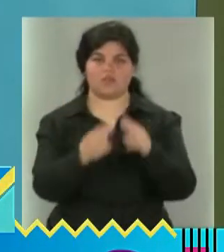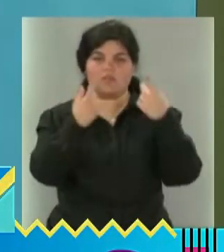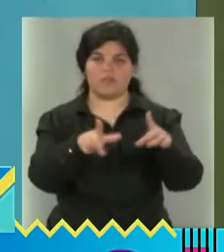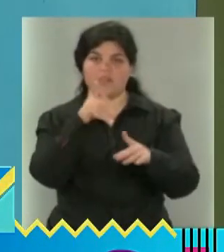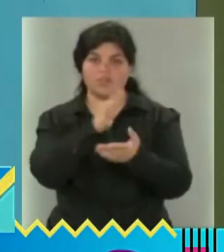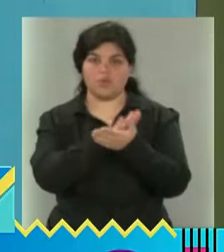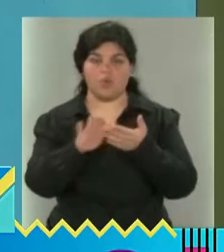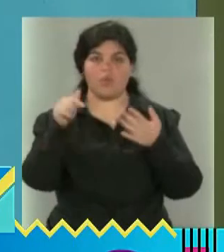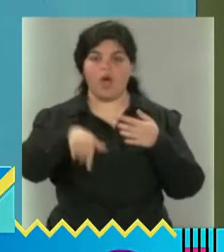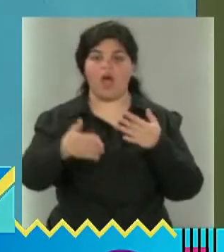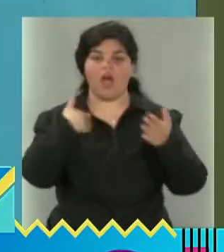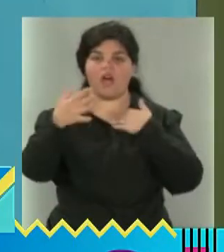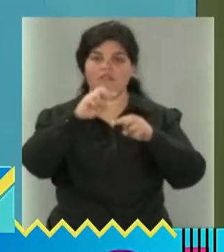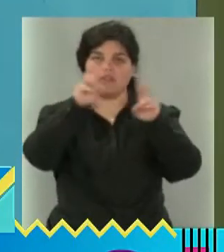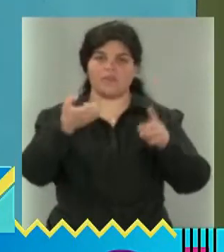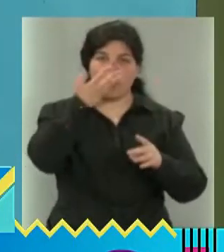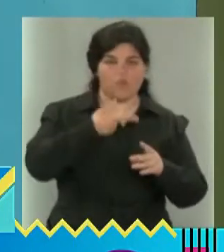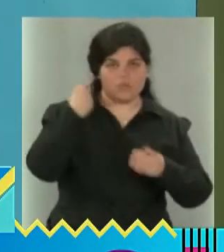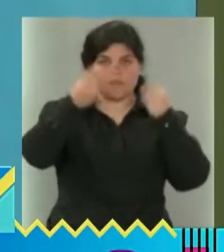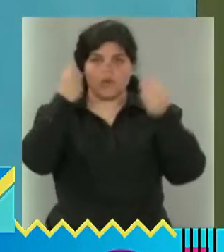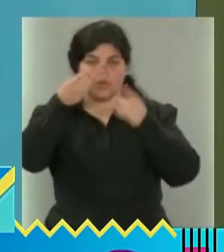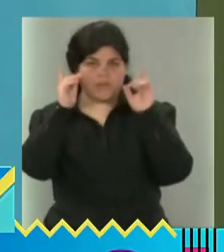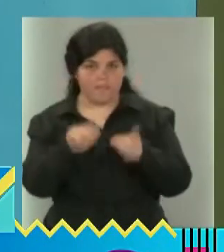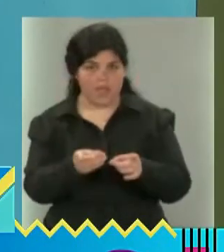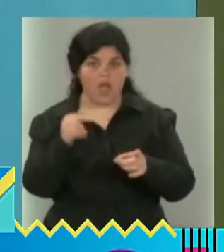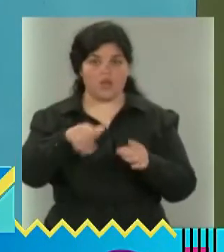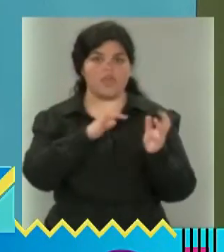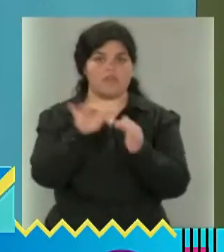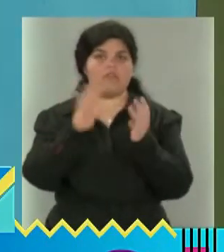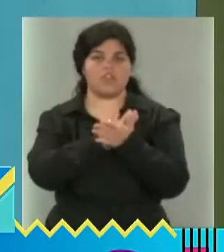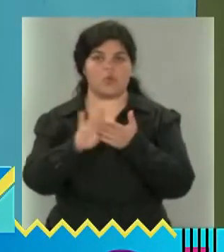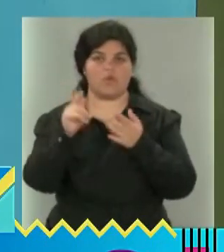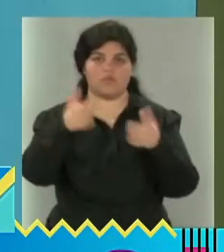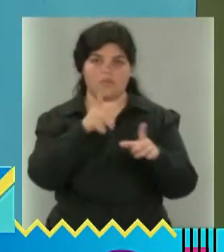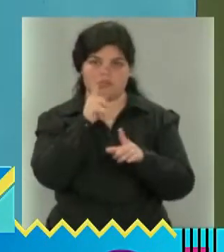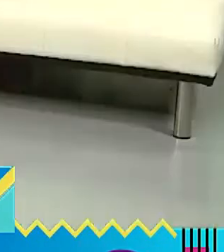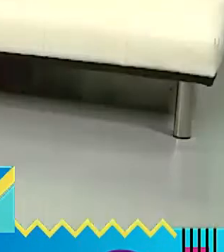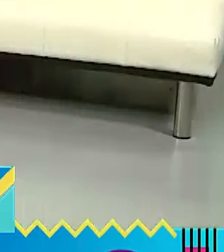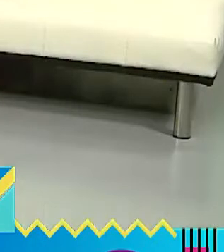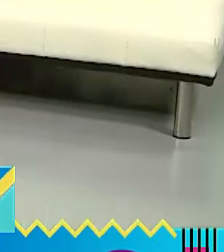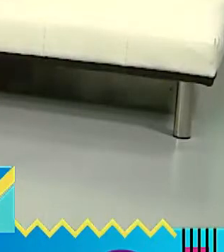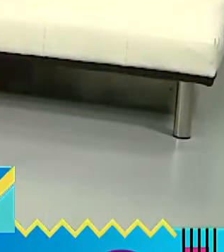para hablar de lo que nos gusta, de lo que nos preocupa. Bueno, un nuevo debate aquí en Distintos Parecidos. Chau, chau.